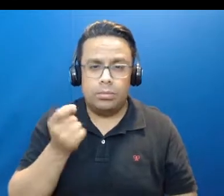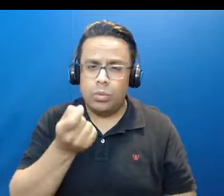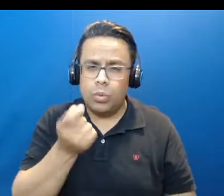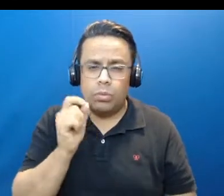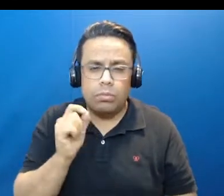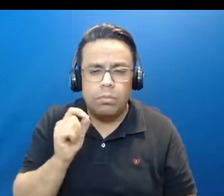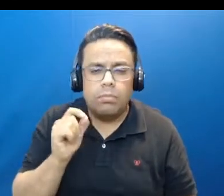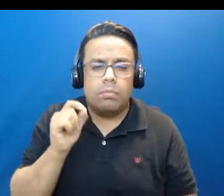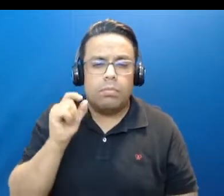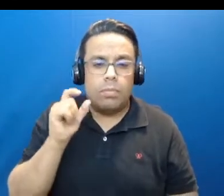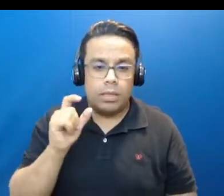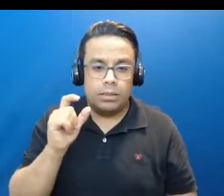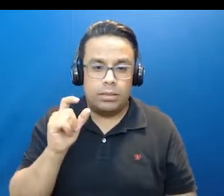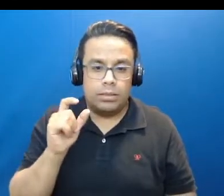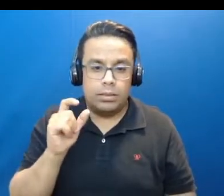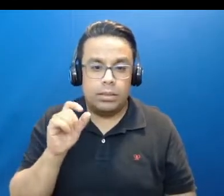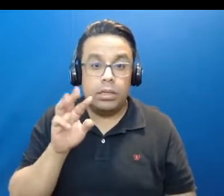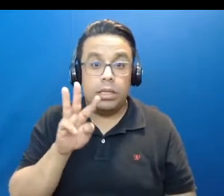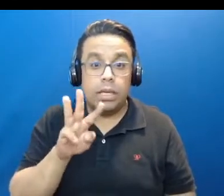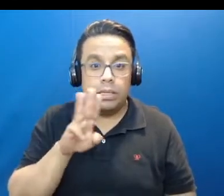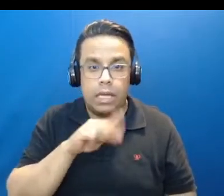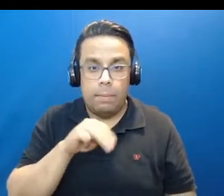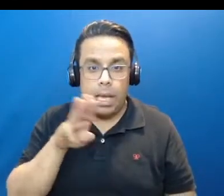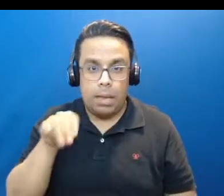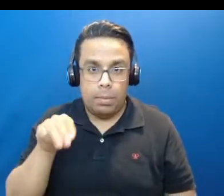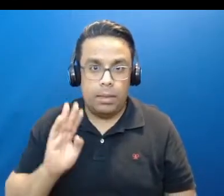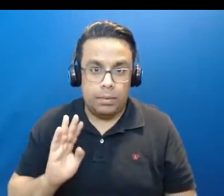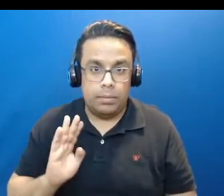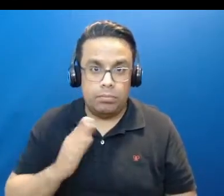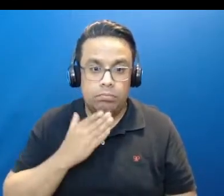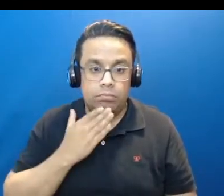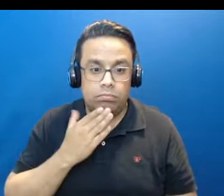texto. Voy a dejarla de 3 milímetros.